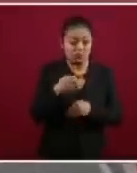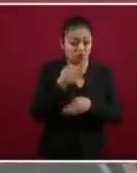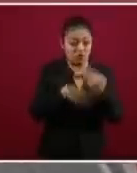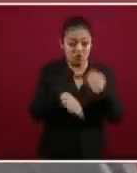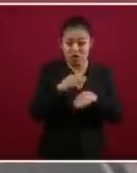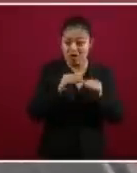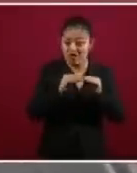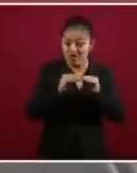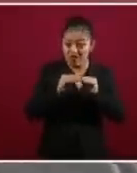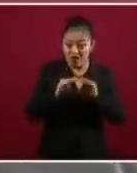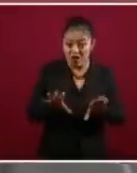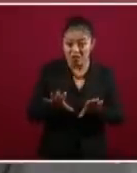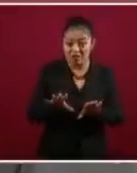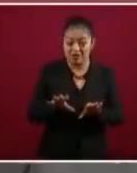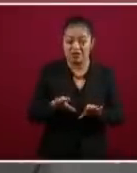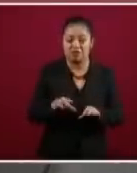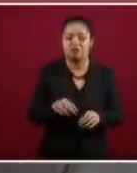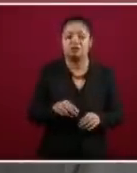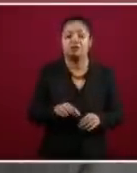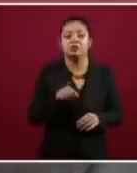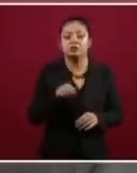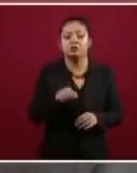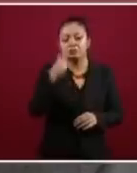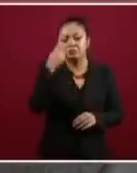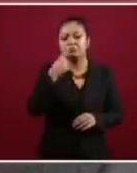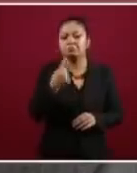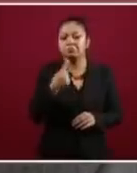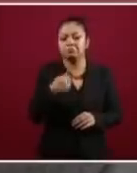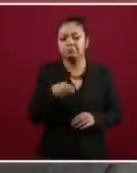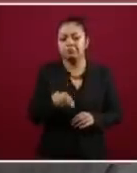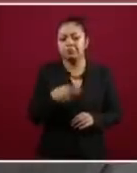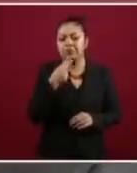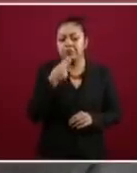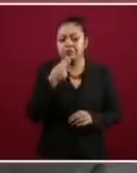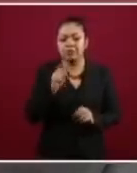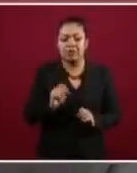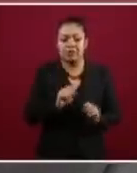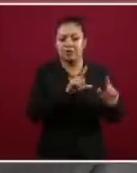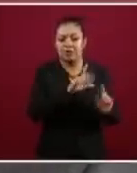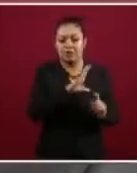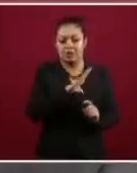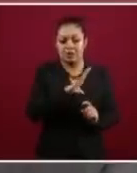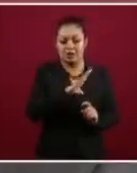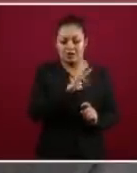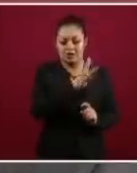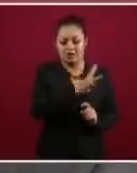va a subirse a una página